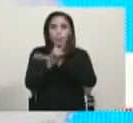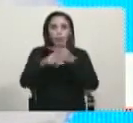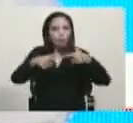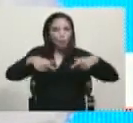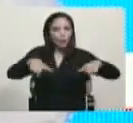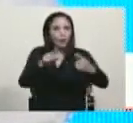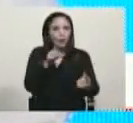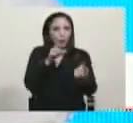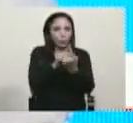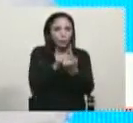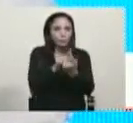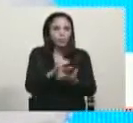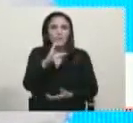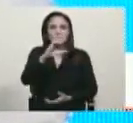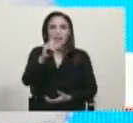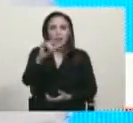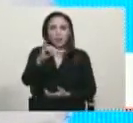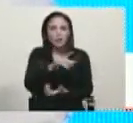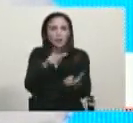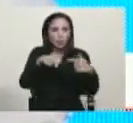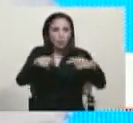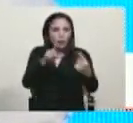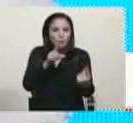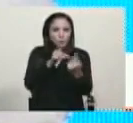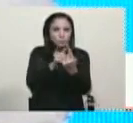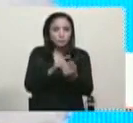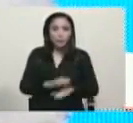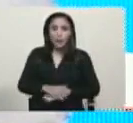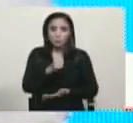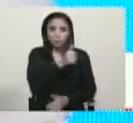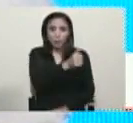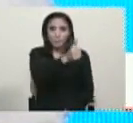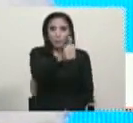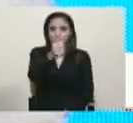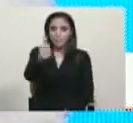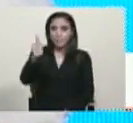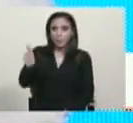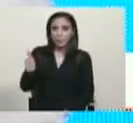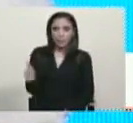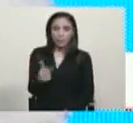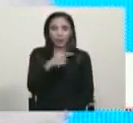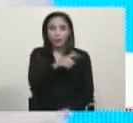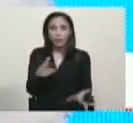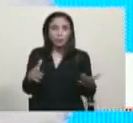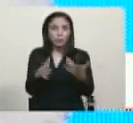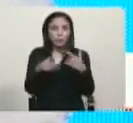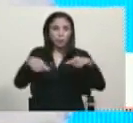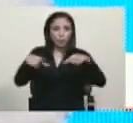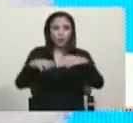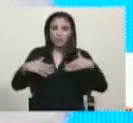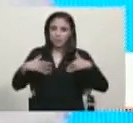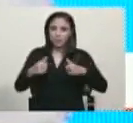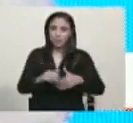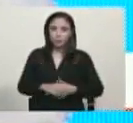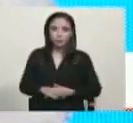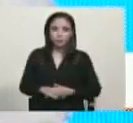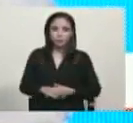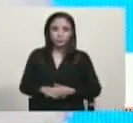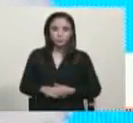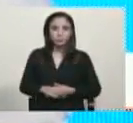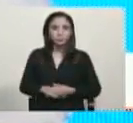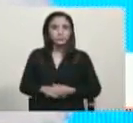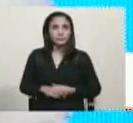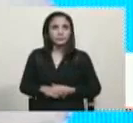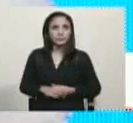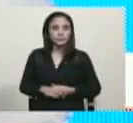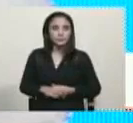consultorios populares en cada una de las áreas de salud integral comunitaria, en cada una de las ASI,